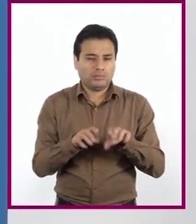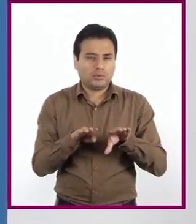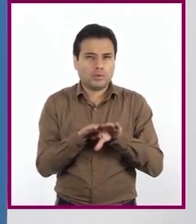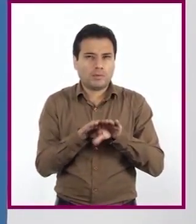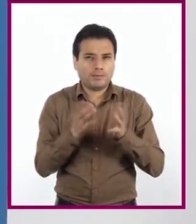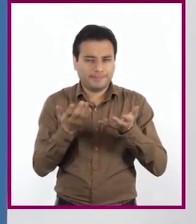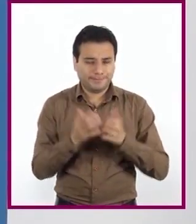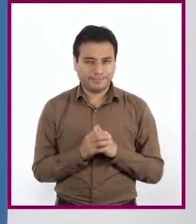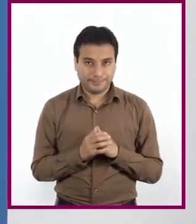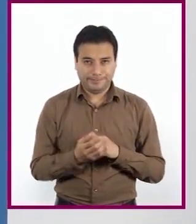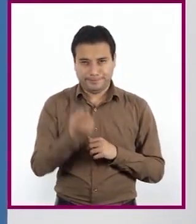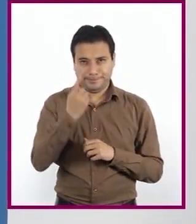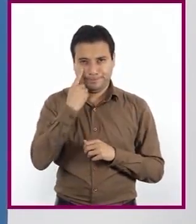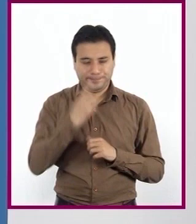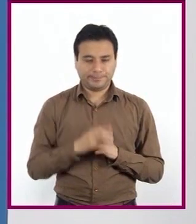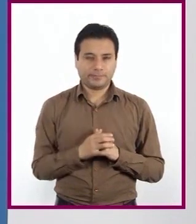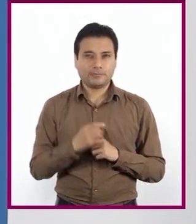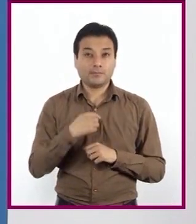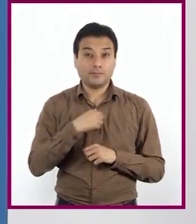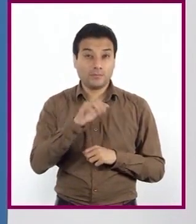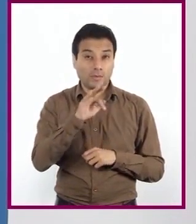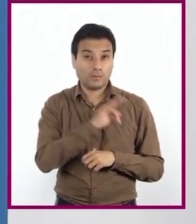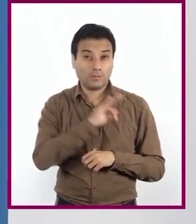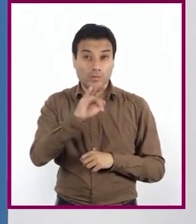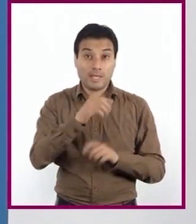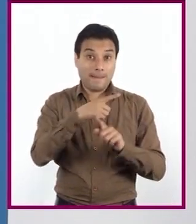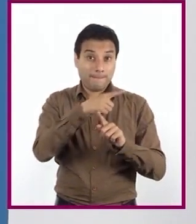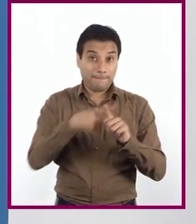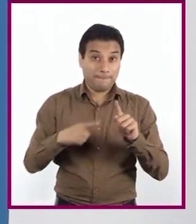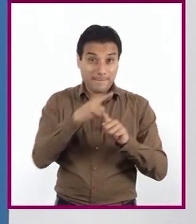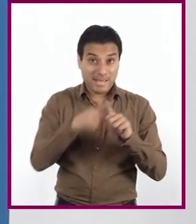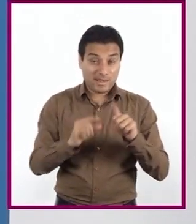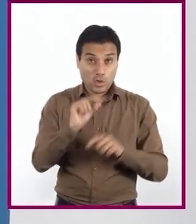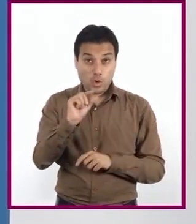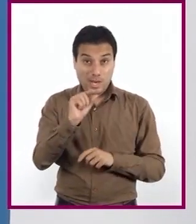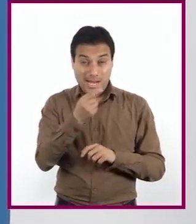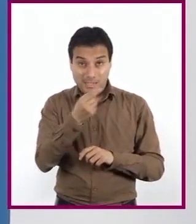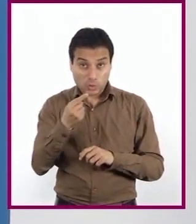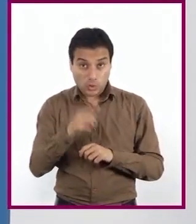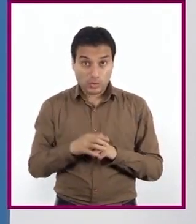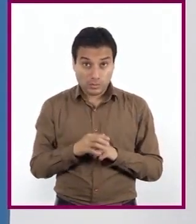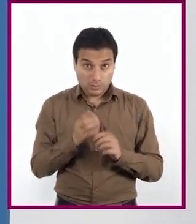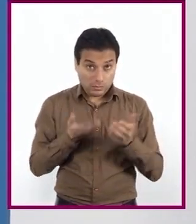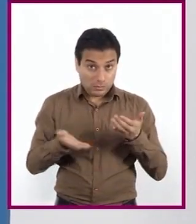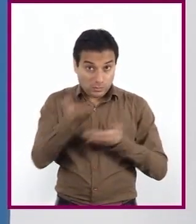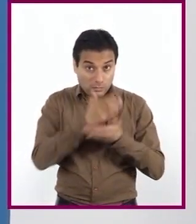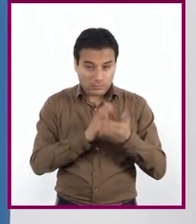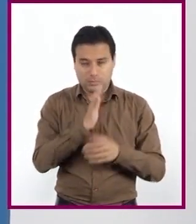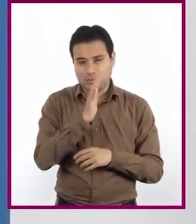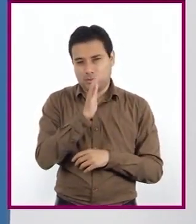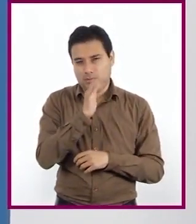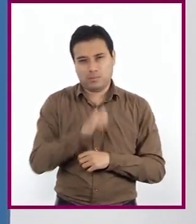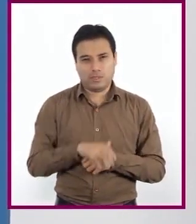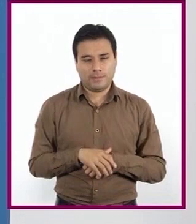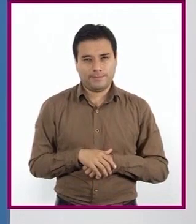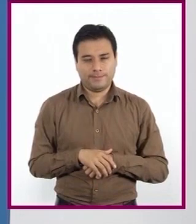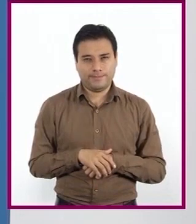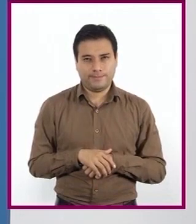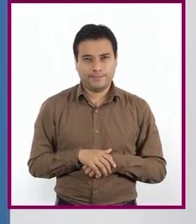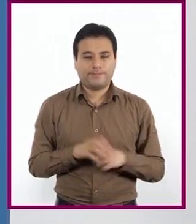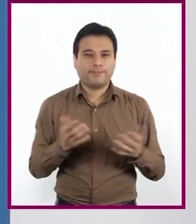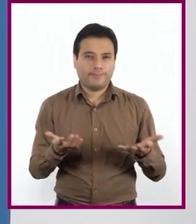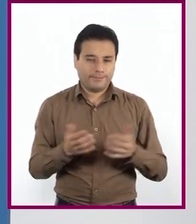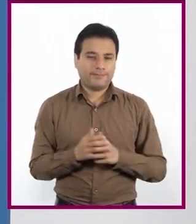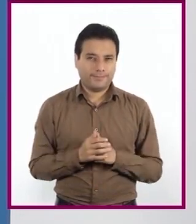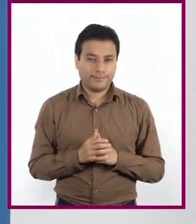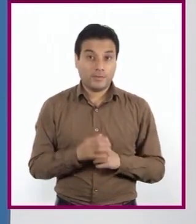Bueno, porque no se puede pasar medio electrón de un cuerpo a otro. No, hasta donde sabemos. Entonces, tenemos que si